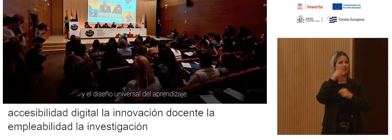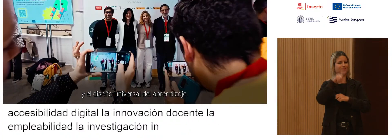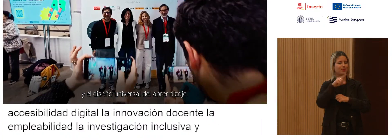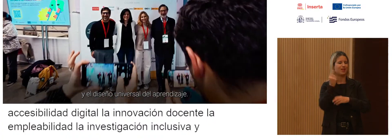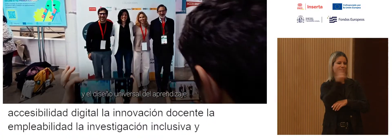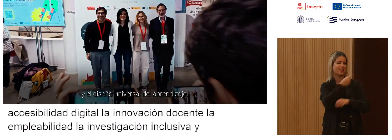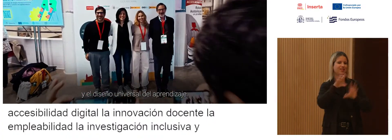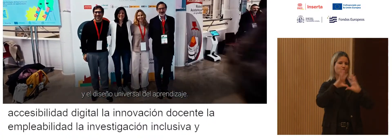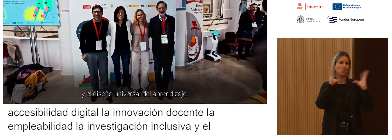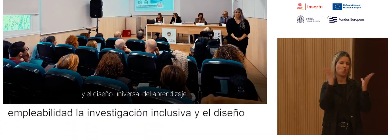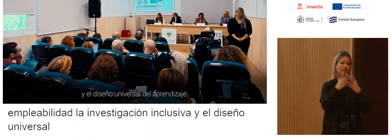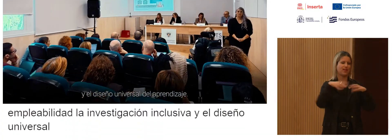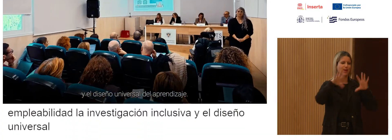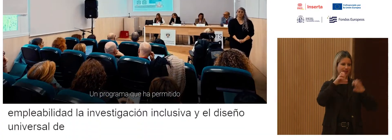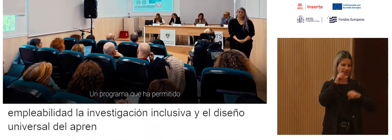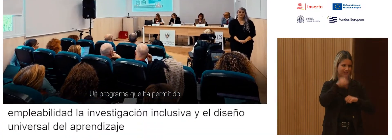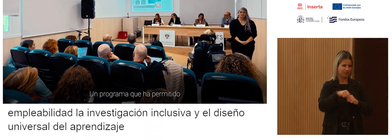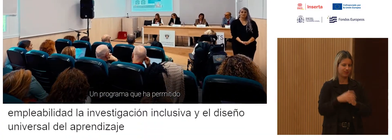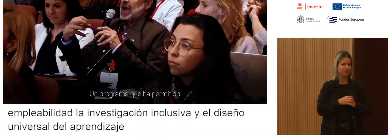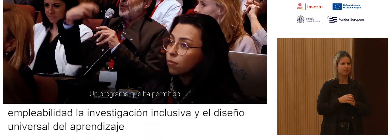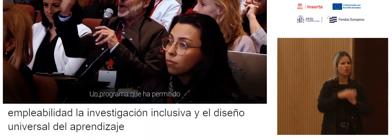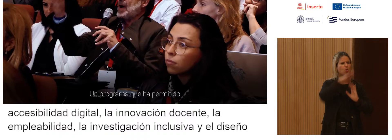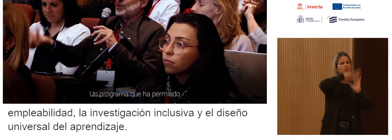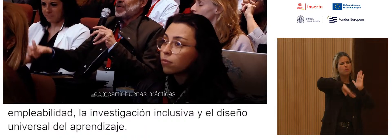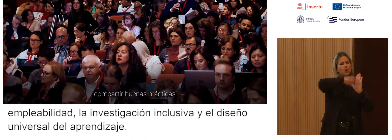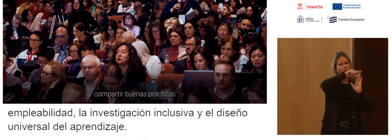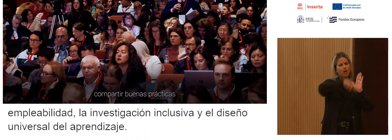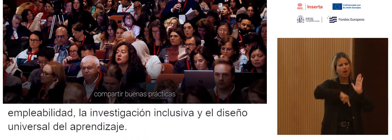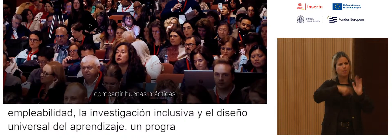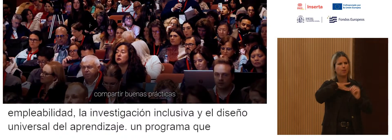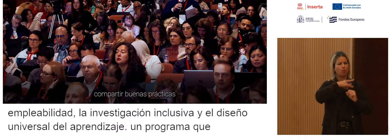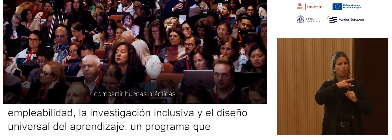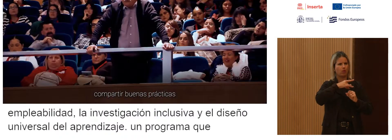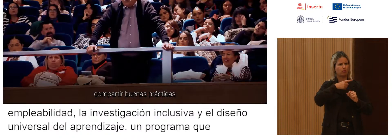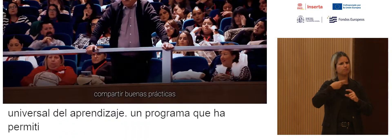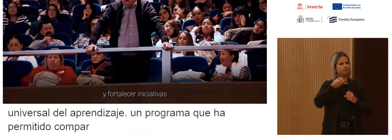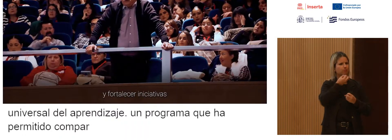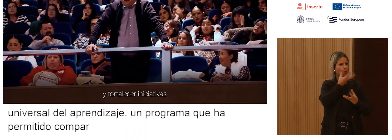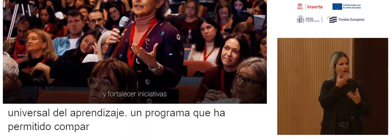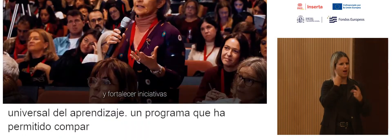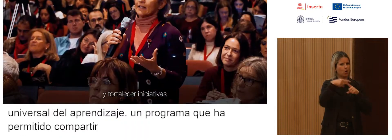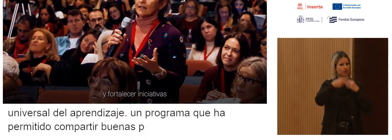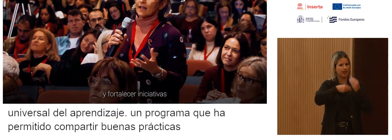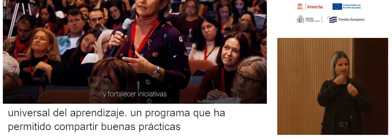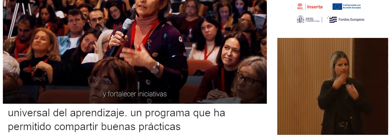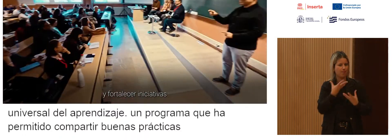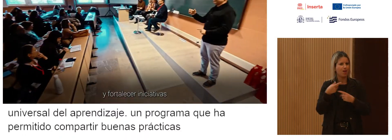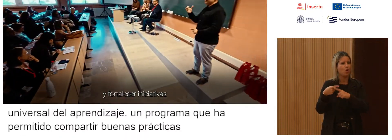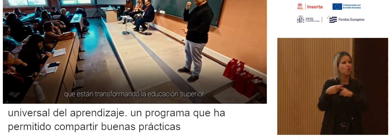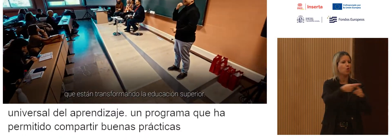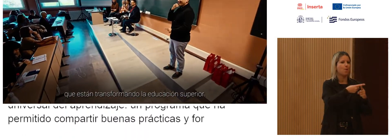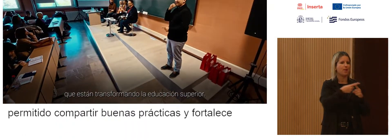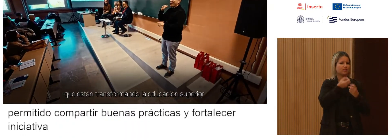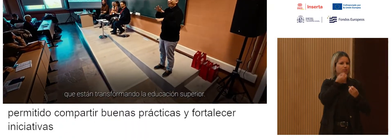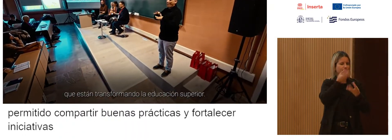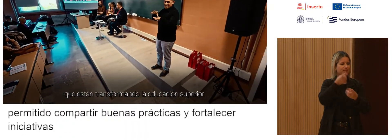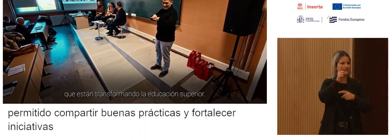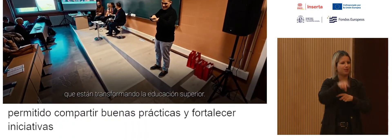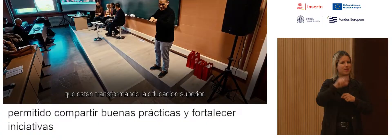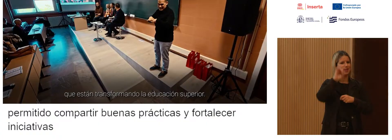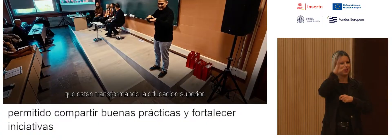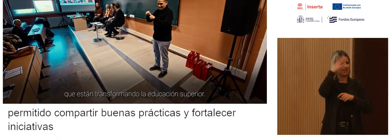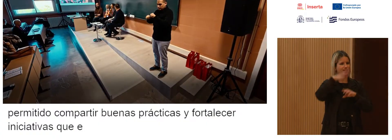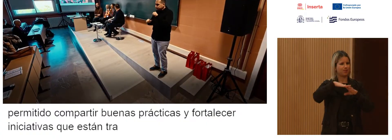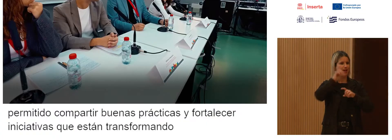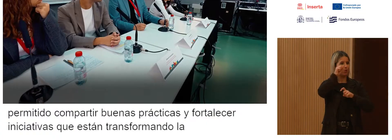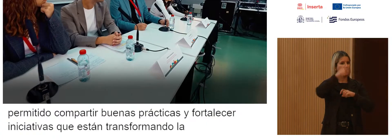diseño universal del aprendizaje. Un programa que ha permitido compartir buenas prácticas y fortalecer iniciativas que están transformando la